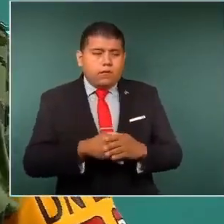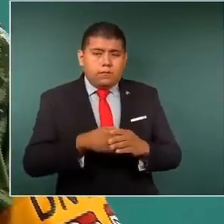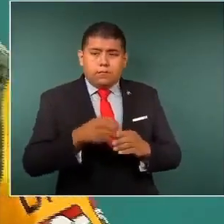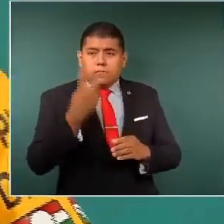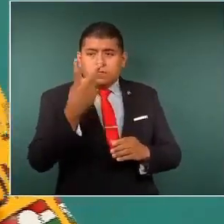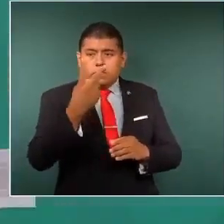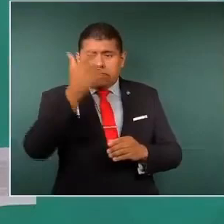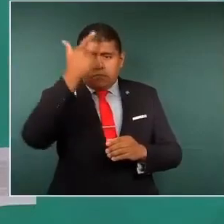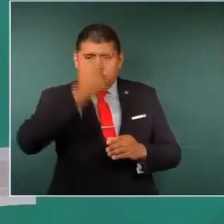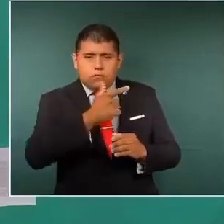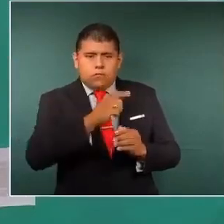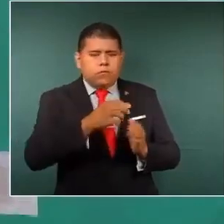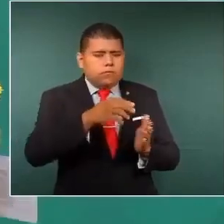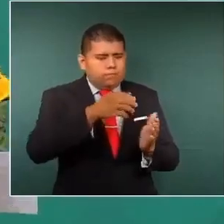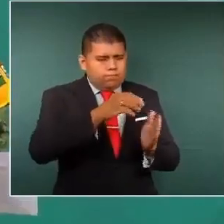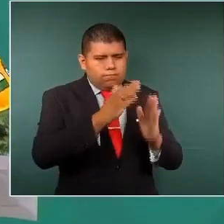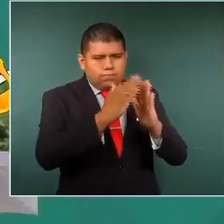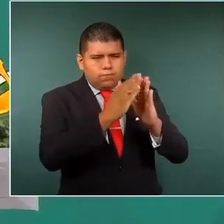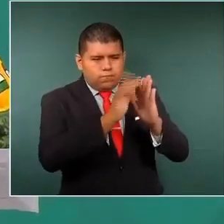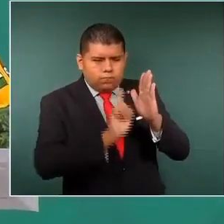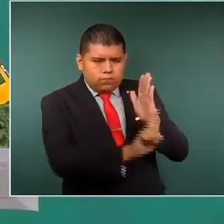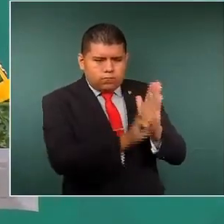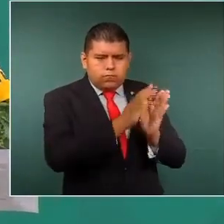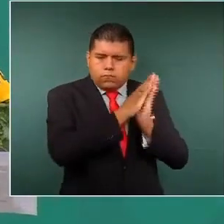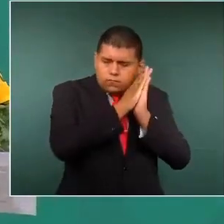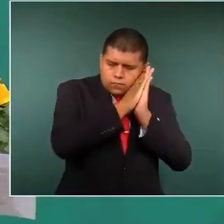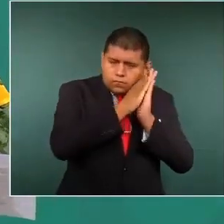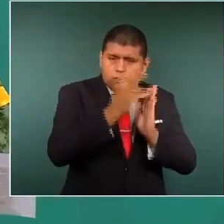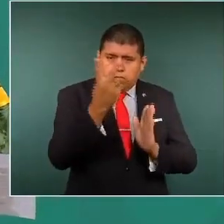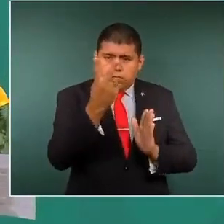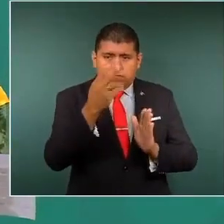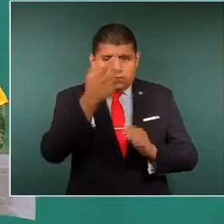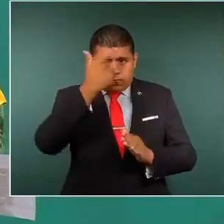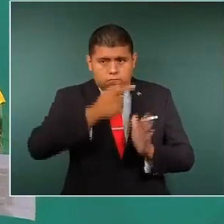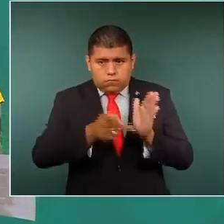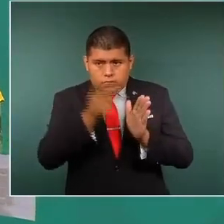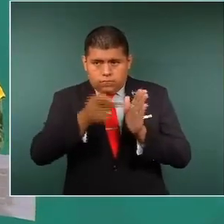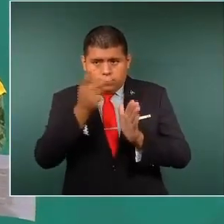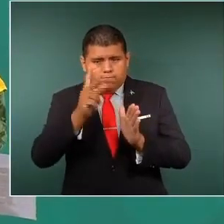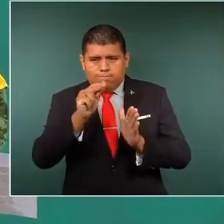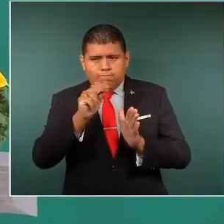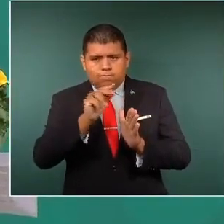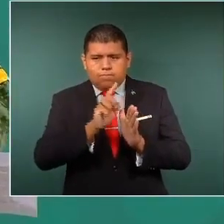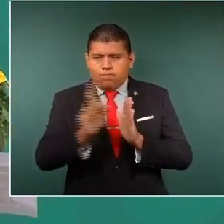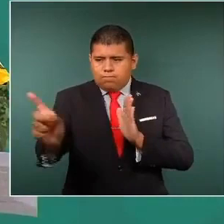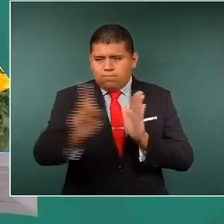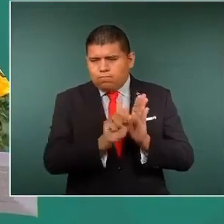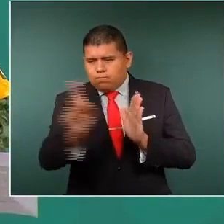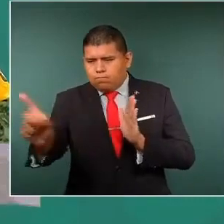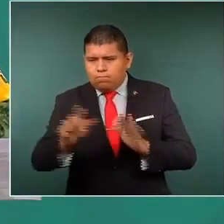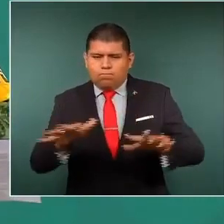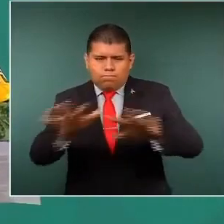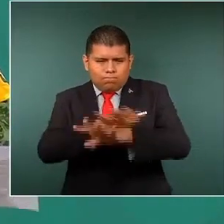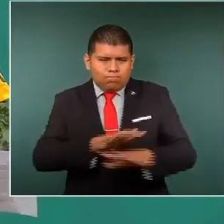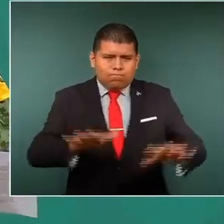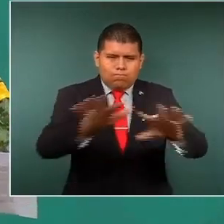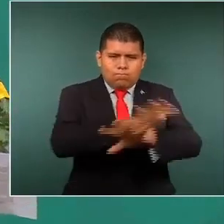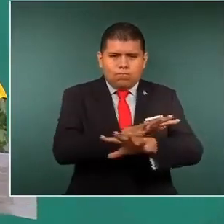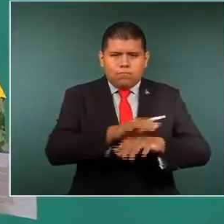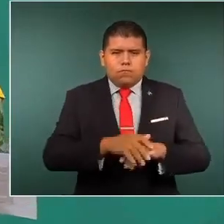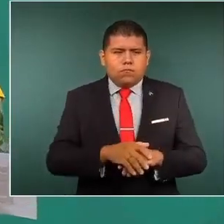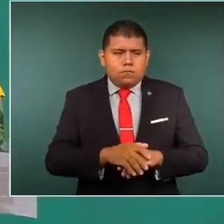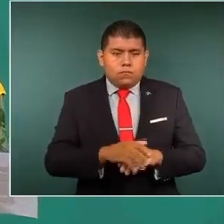lugar, también la presencia de la camioneta, una camioneta negra, el arribo a ese domicilio